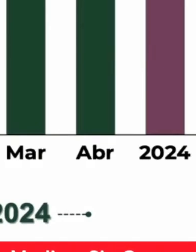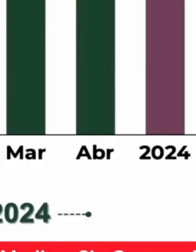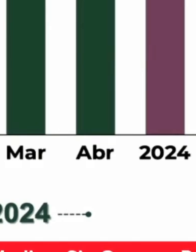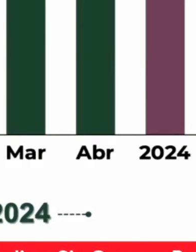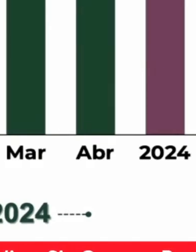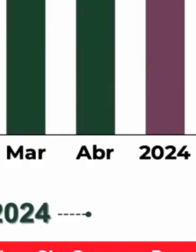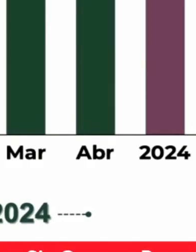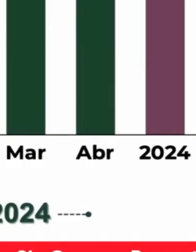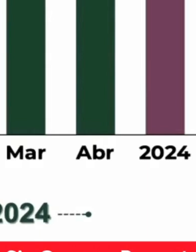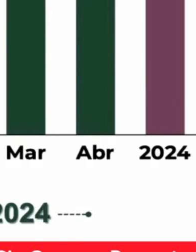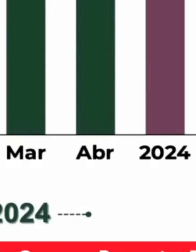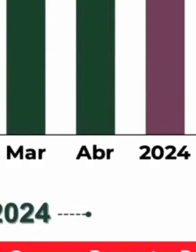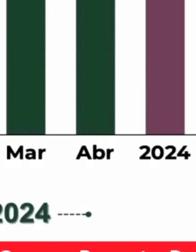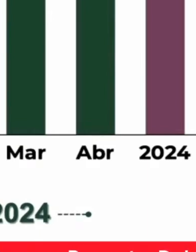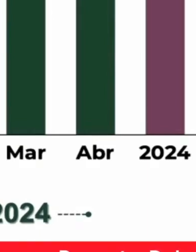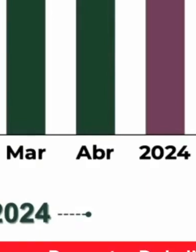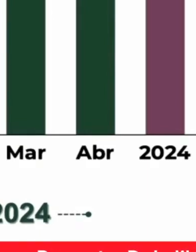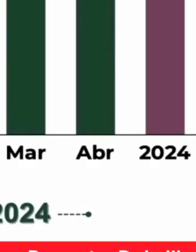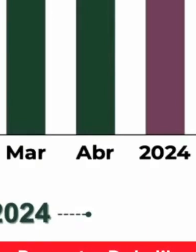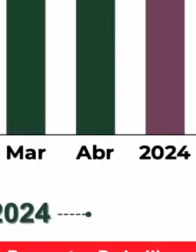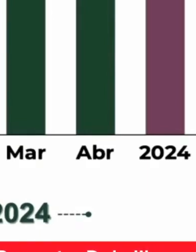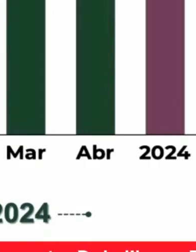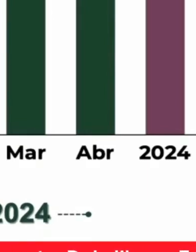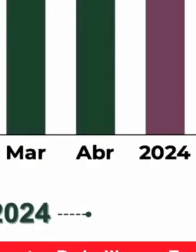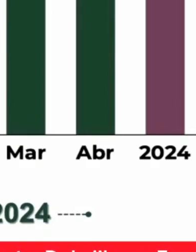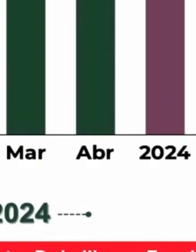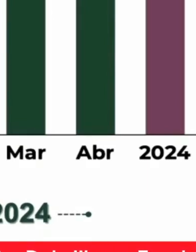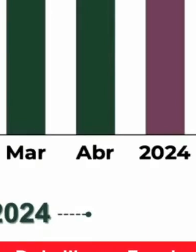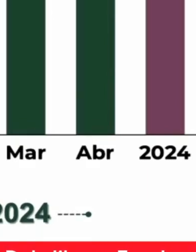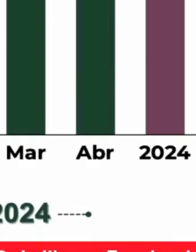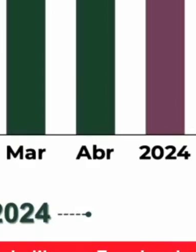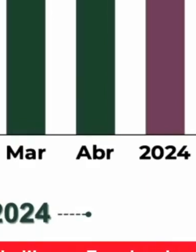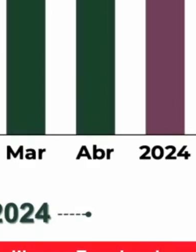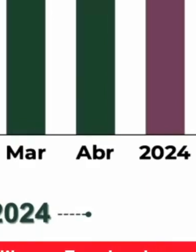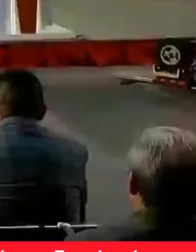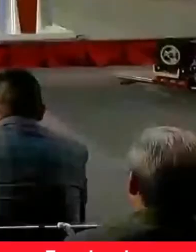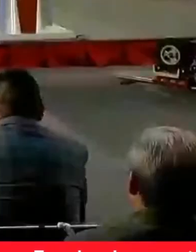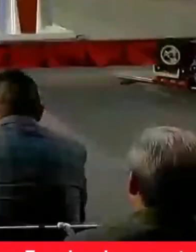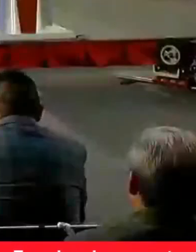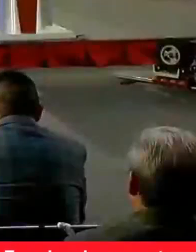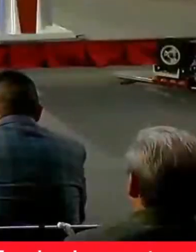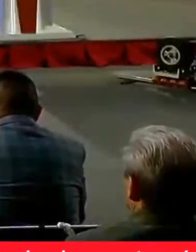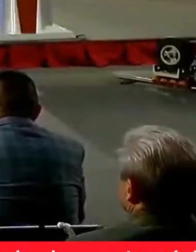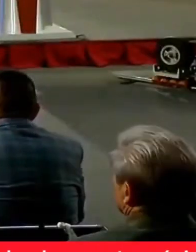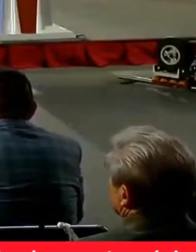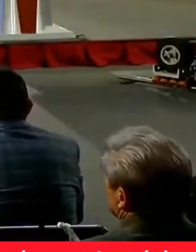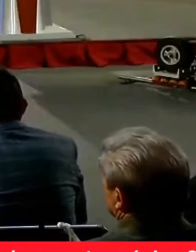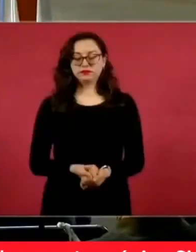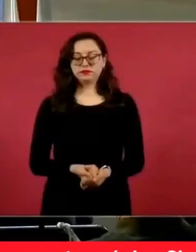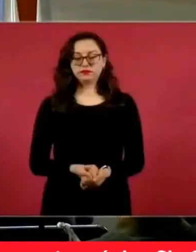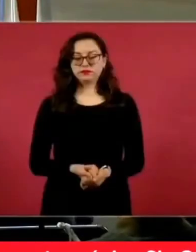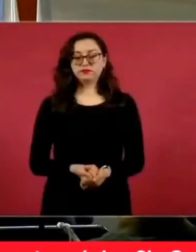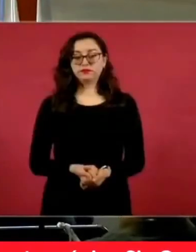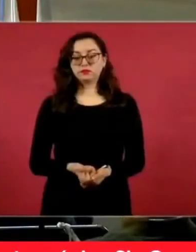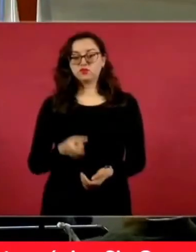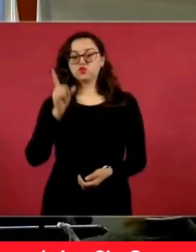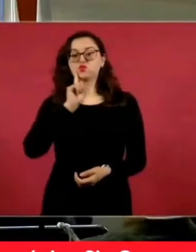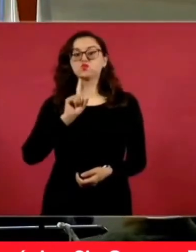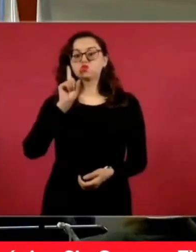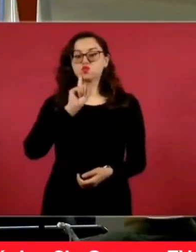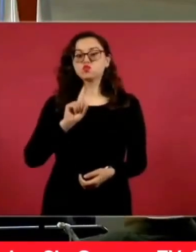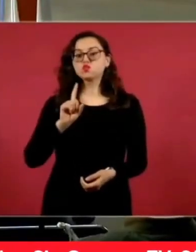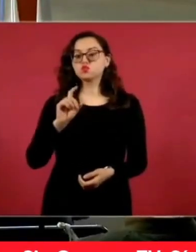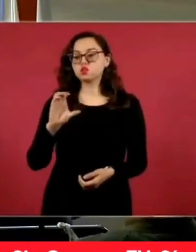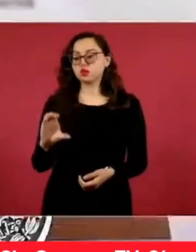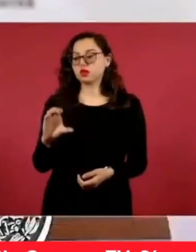con la doctora Sheinbaum, presidente? Sí, y ya estuvimos en una reunión con todos los